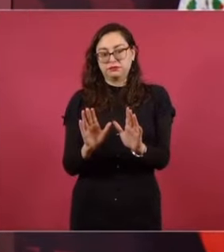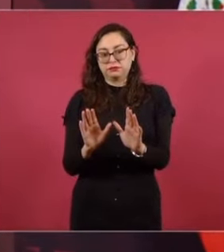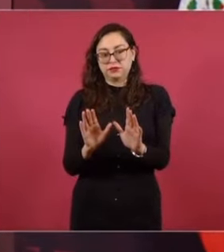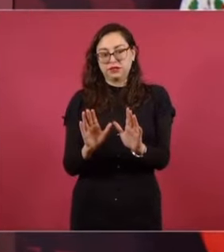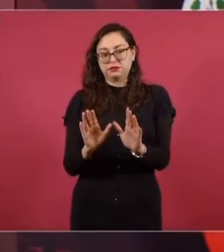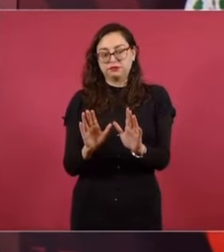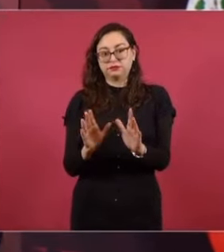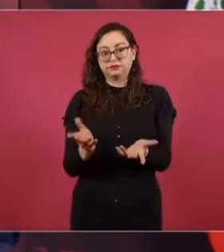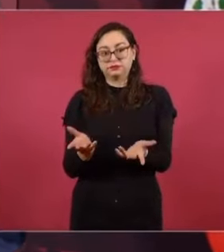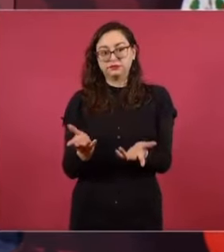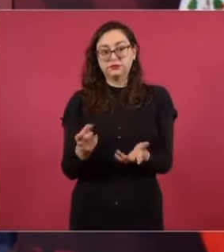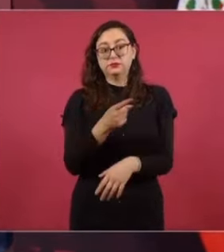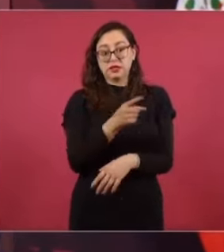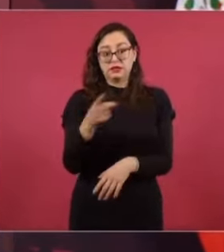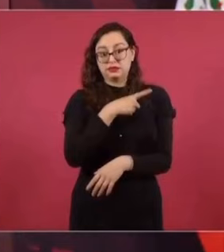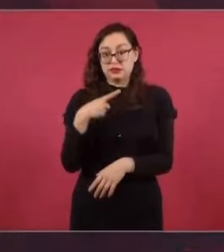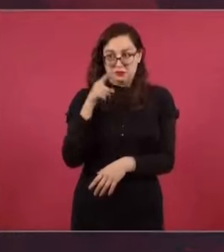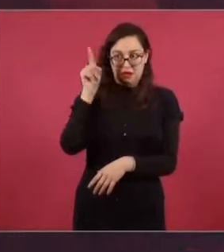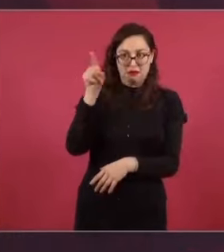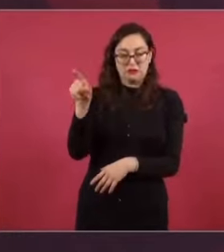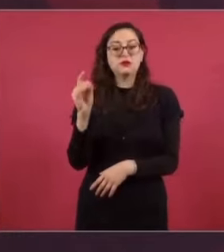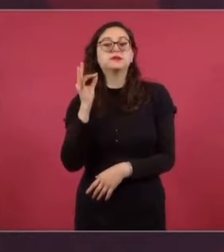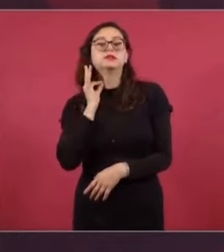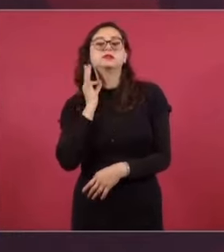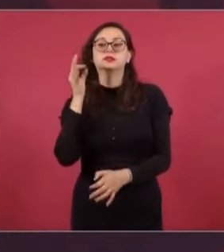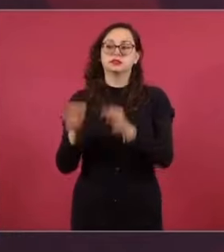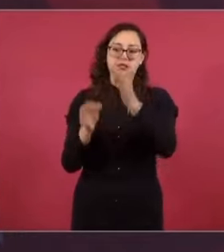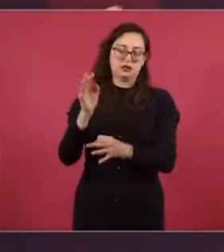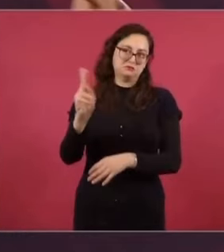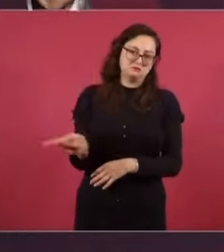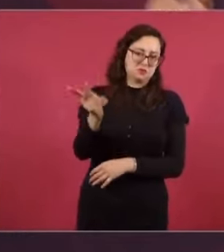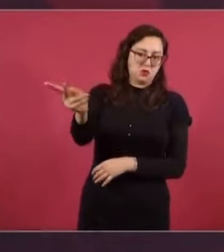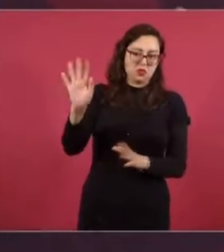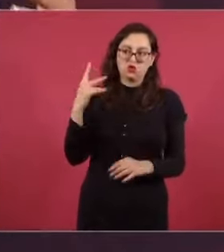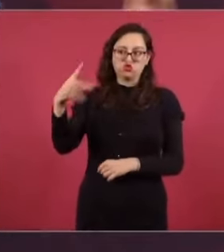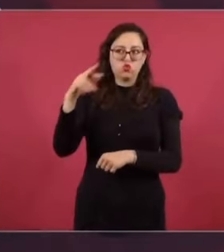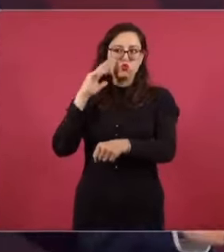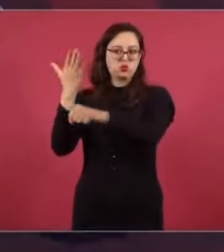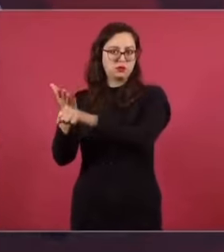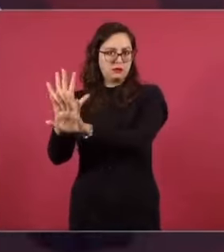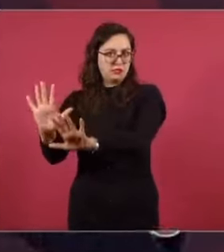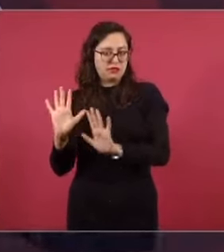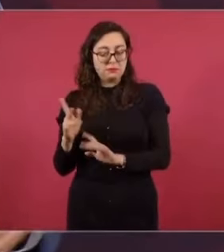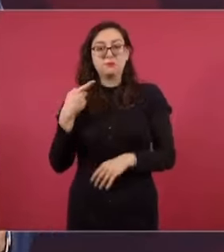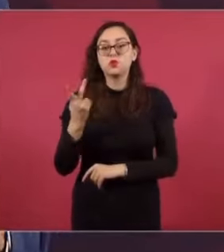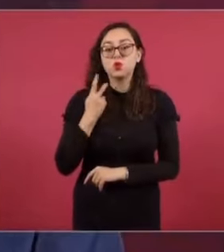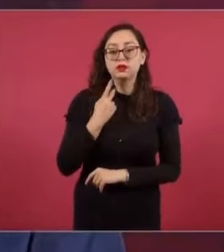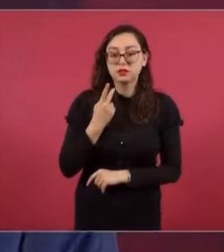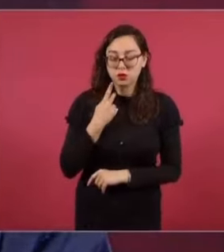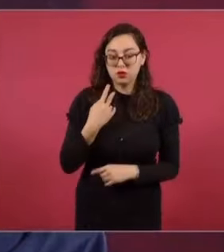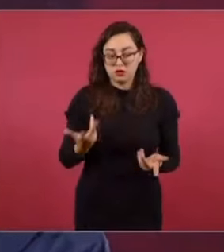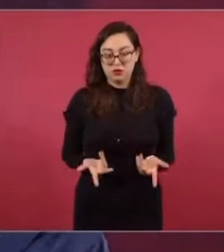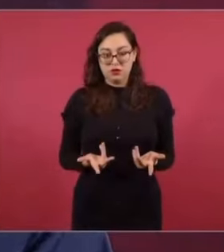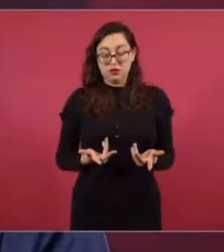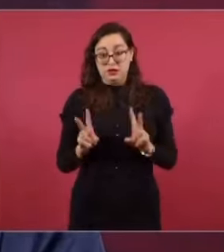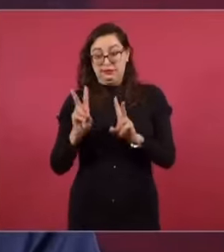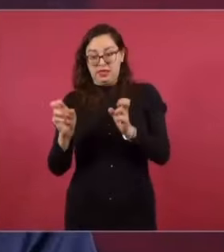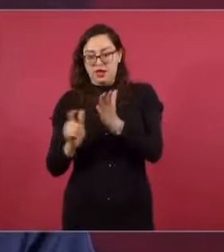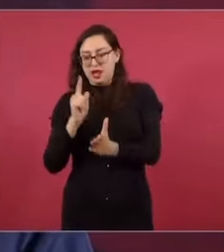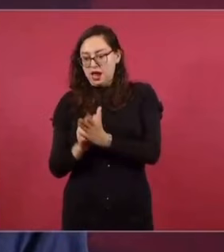como dicen algunos medios, ¿no?, opinión a los expertos. Yo les voy a hablar de la realidad política, porque lo otro